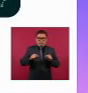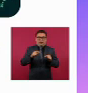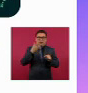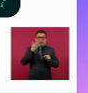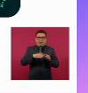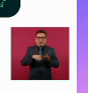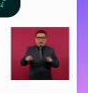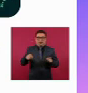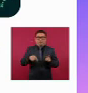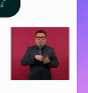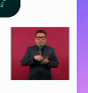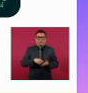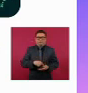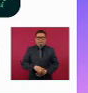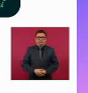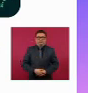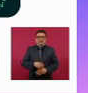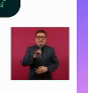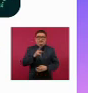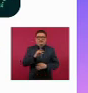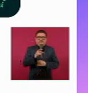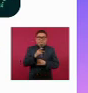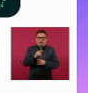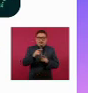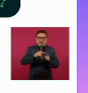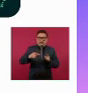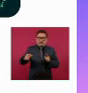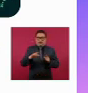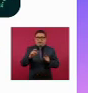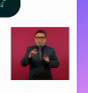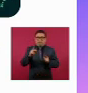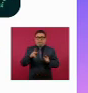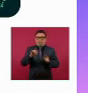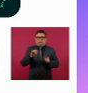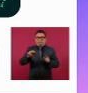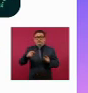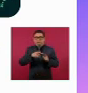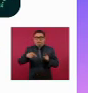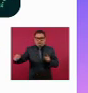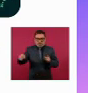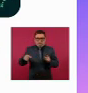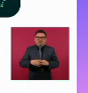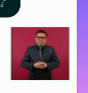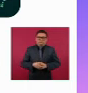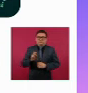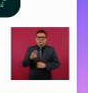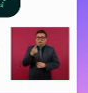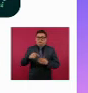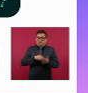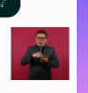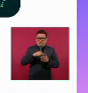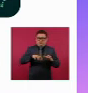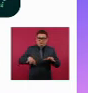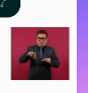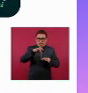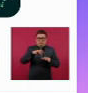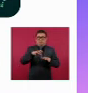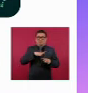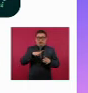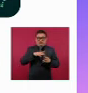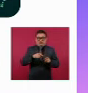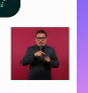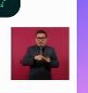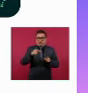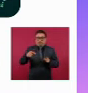a Calquiní y pasan por 6 municipios y 31 localidades. Cuenta con 2 estaciones, que